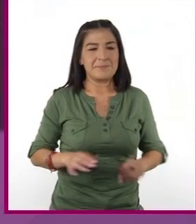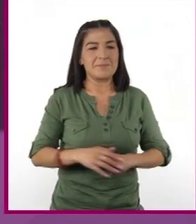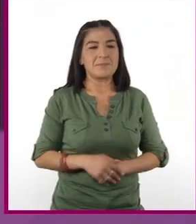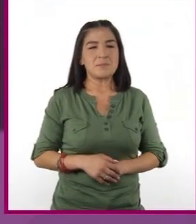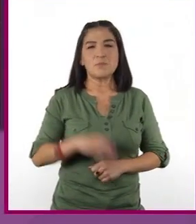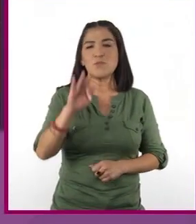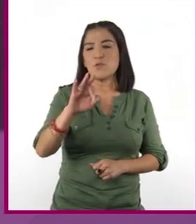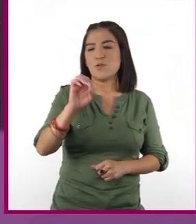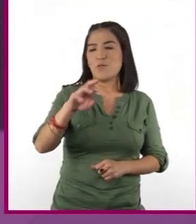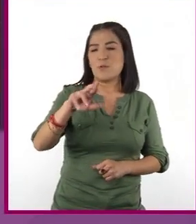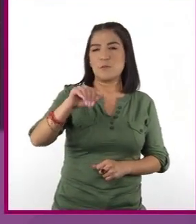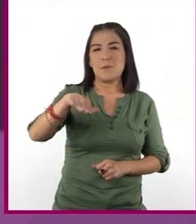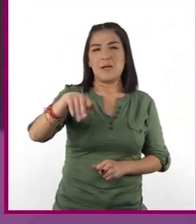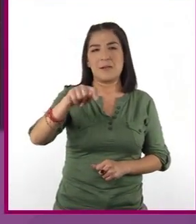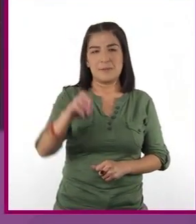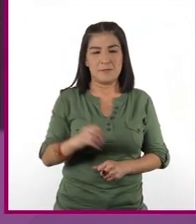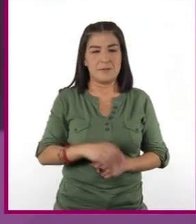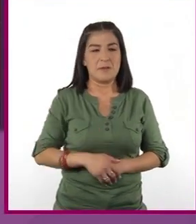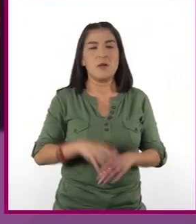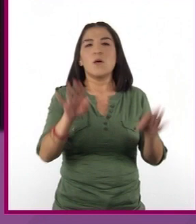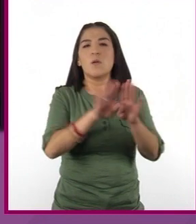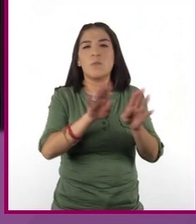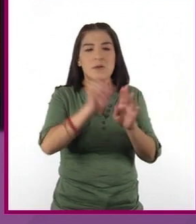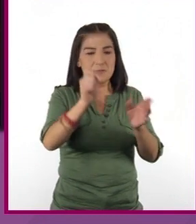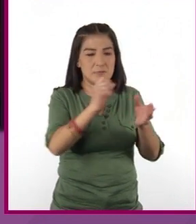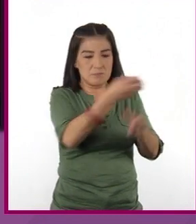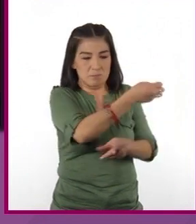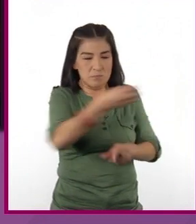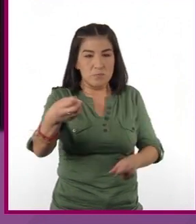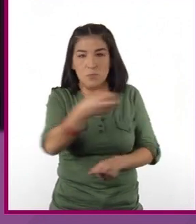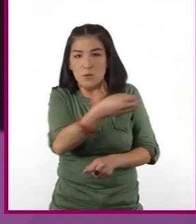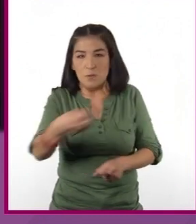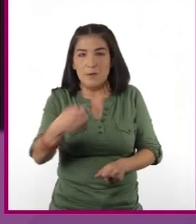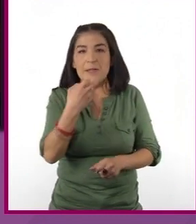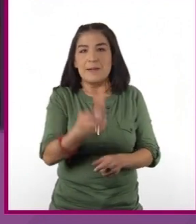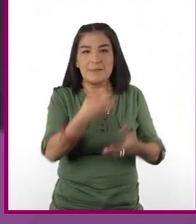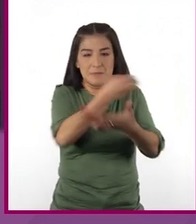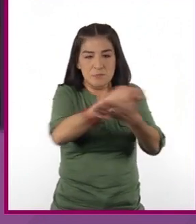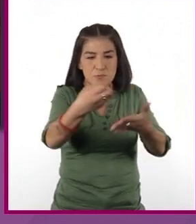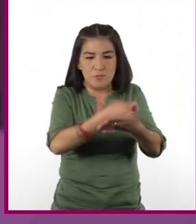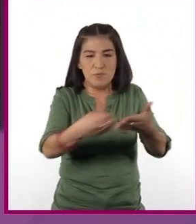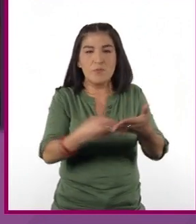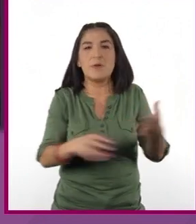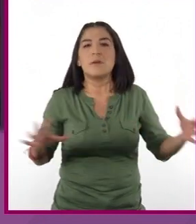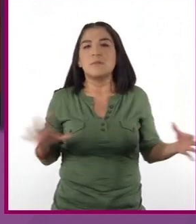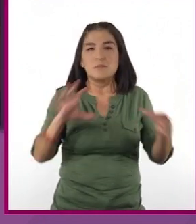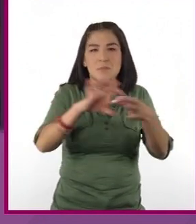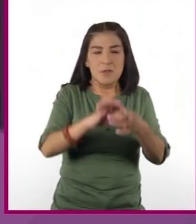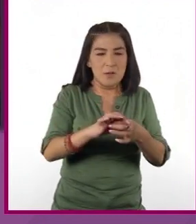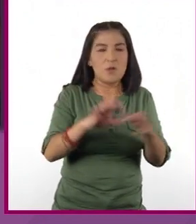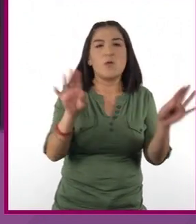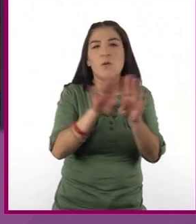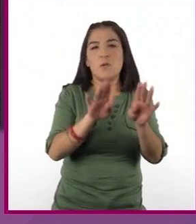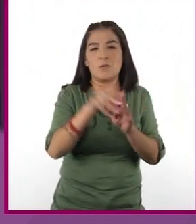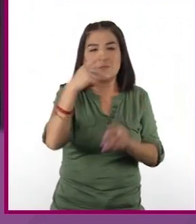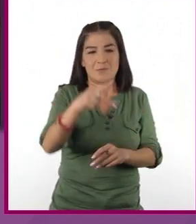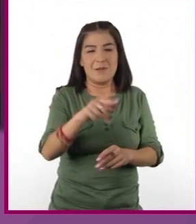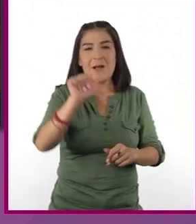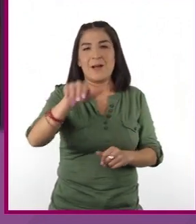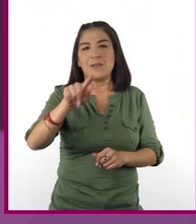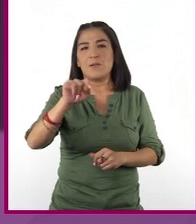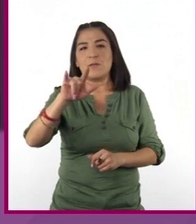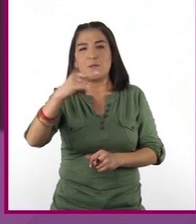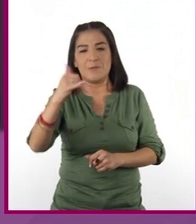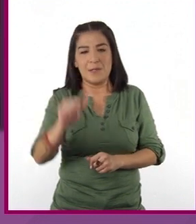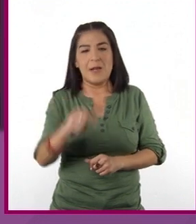el formato. La estructura y organización de las obras reunidas en una antología es un aspecto a considerar, ya